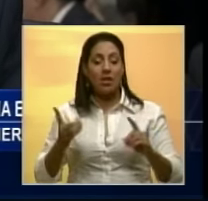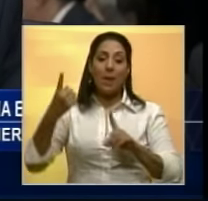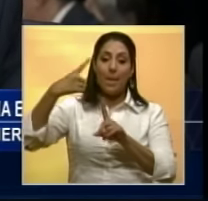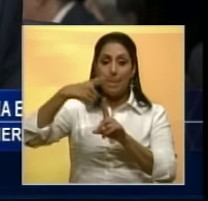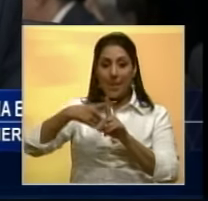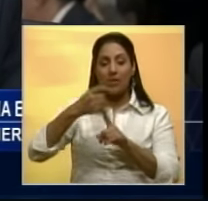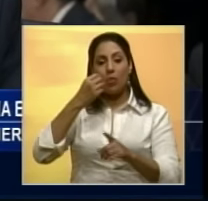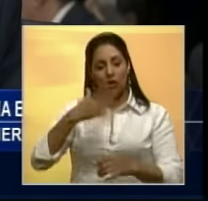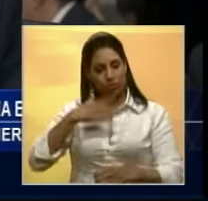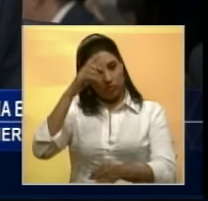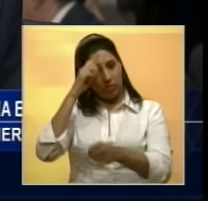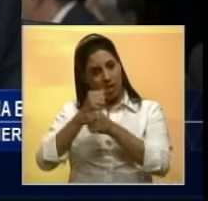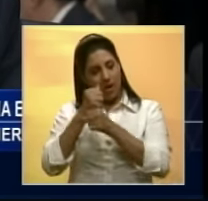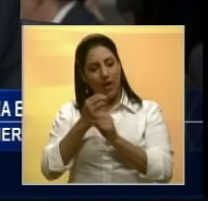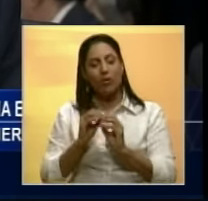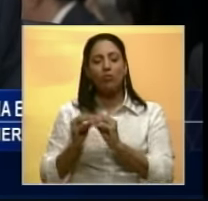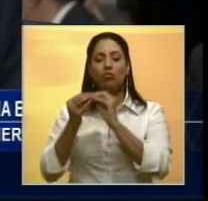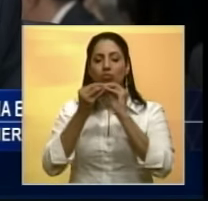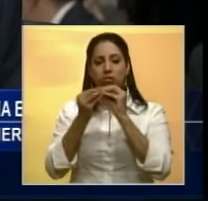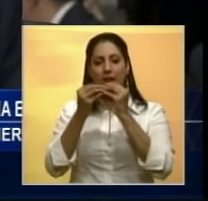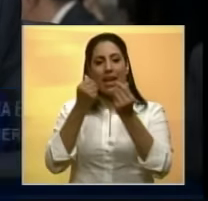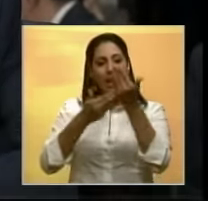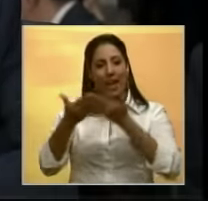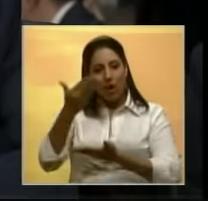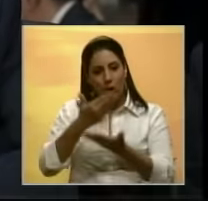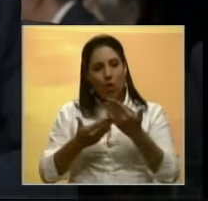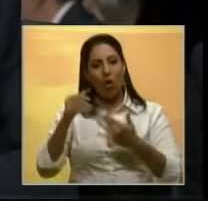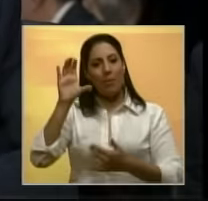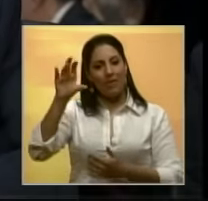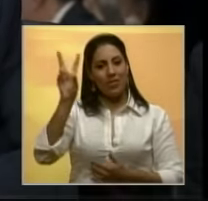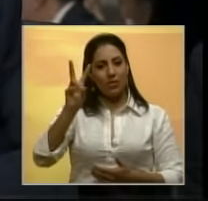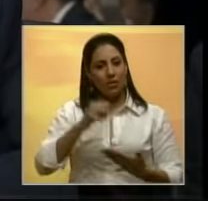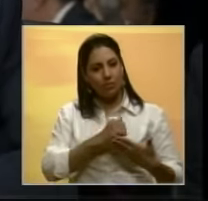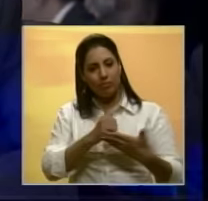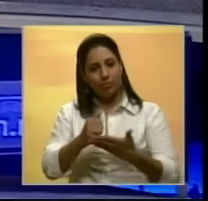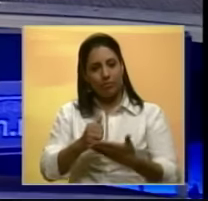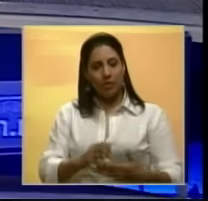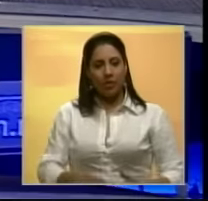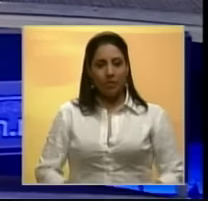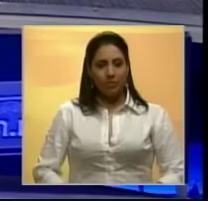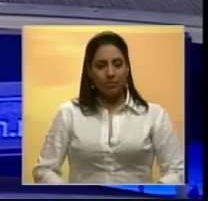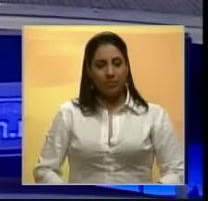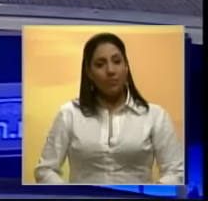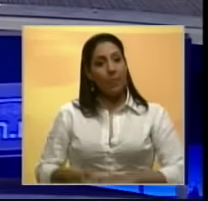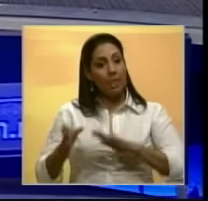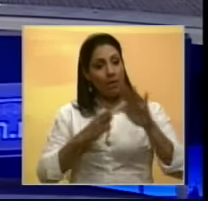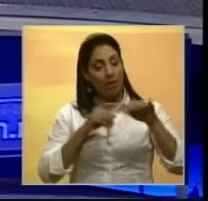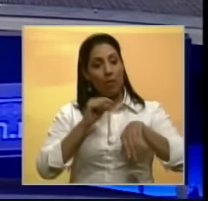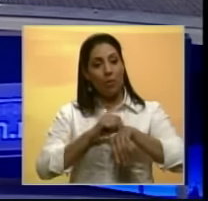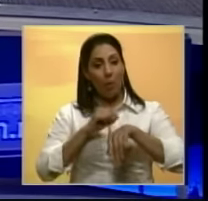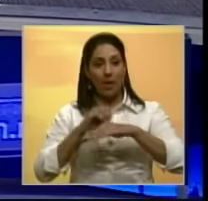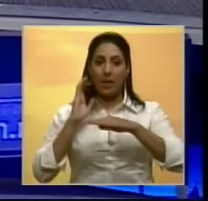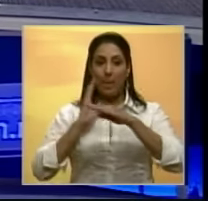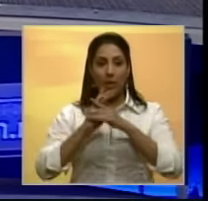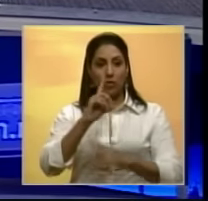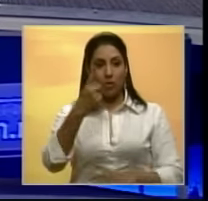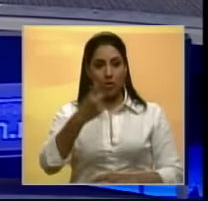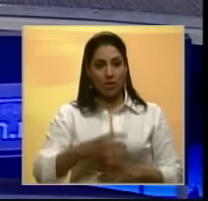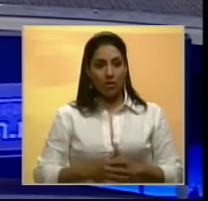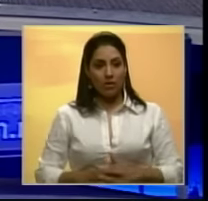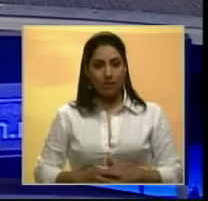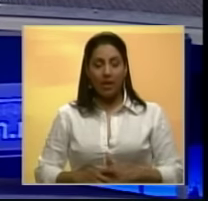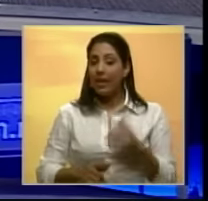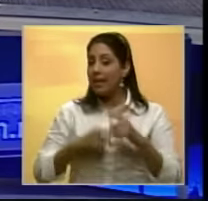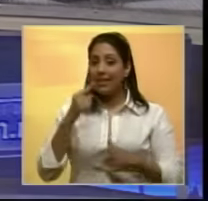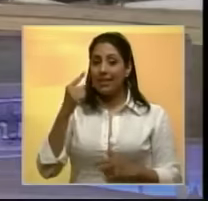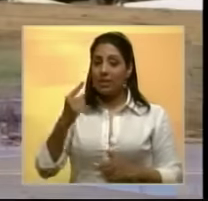Además, señaló que trabajarán para la recuperación económica del país. Bien, amigos, es momento de hacer nuestra primera pausa.